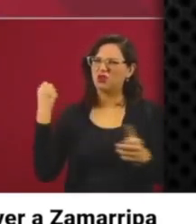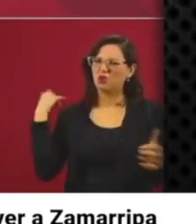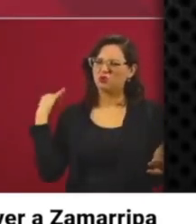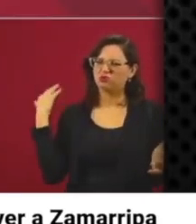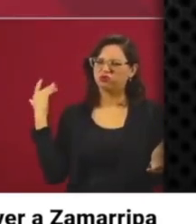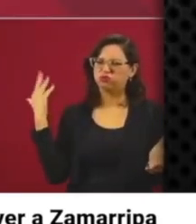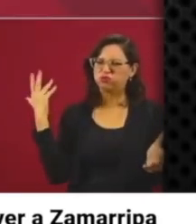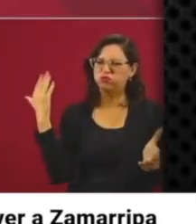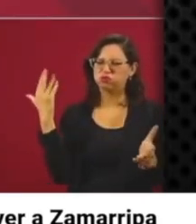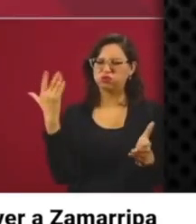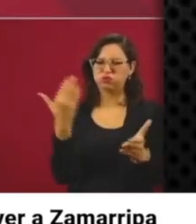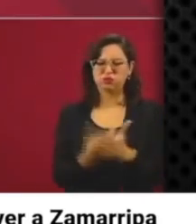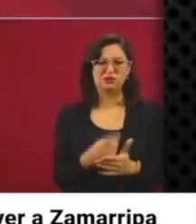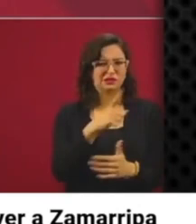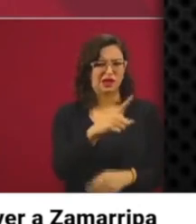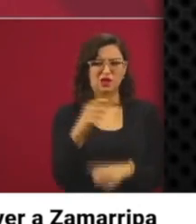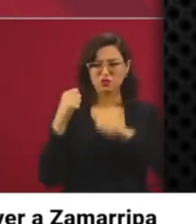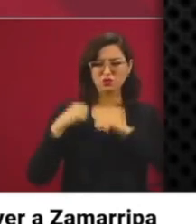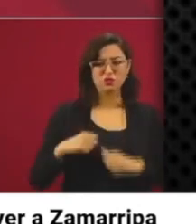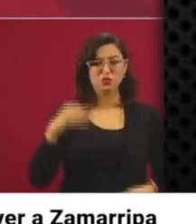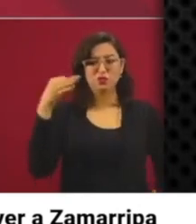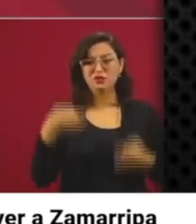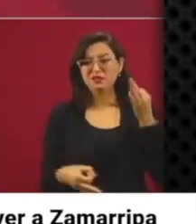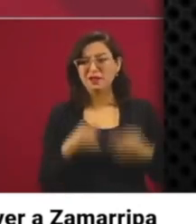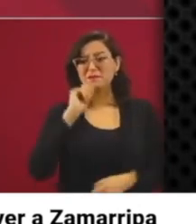las autoridades judiciales son las mismas.